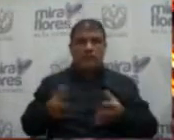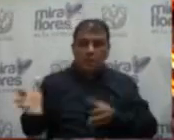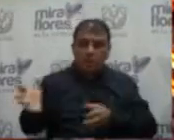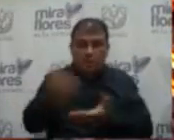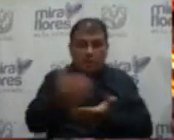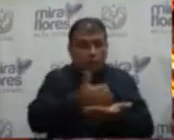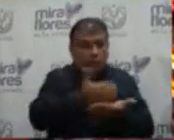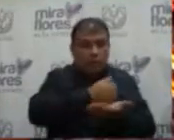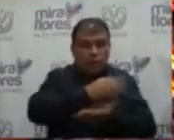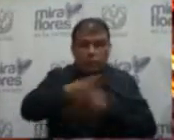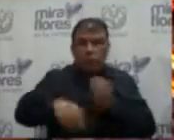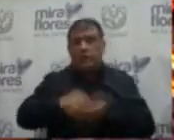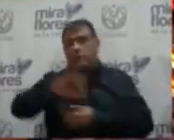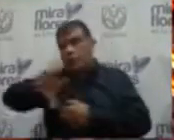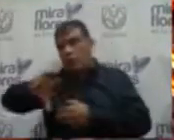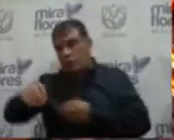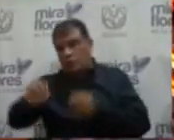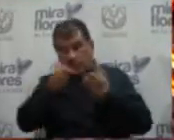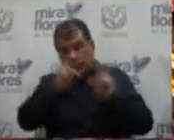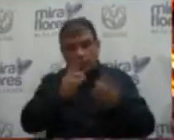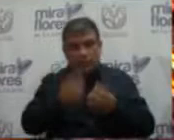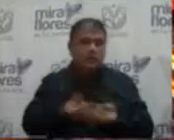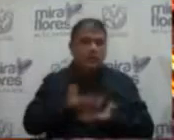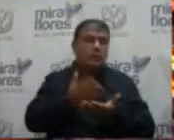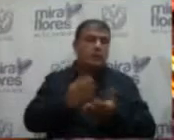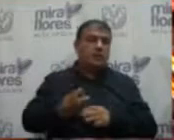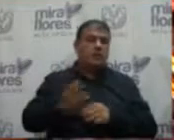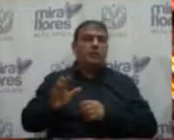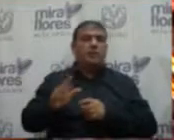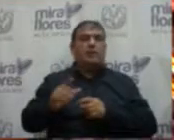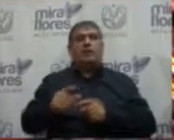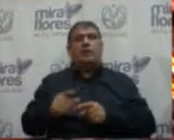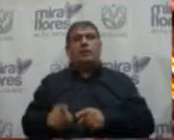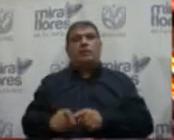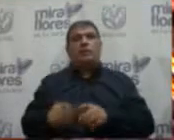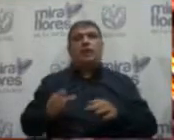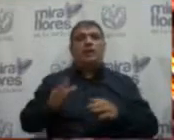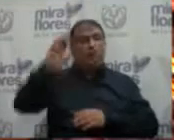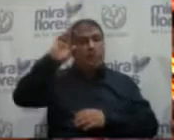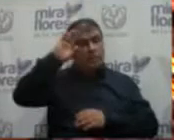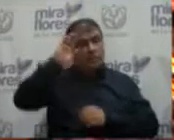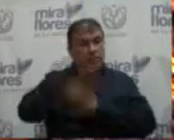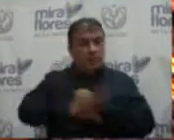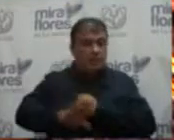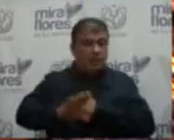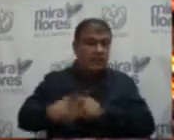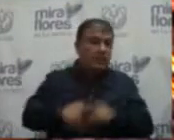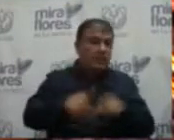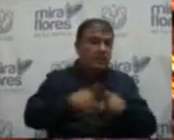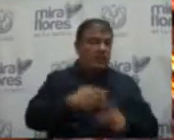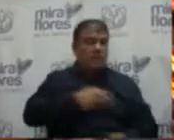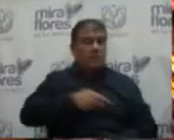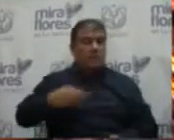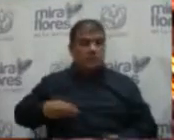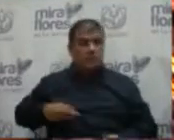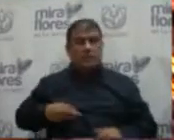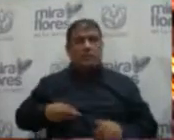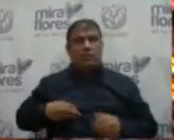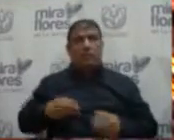incidencias delictivas reportadas a nuestra Central de Alerta de Seguridad Ciudadana, a la Policía Nacional y al Ministerio